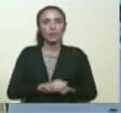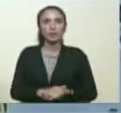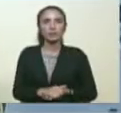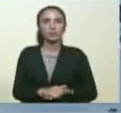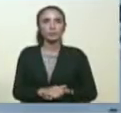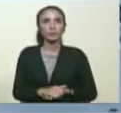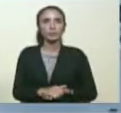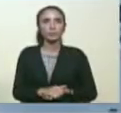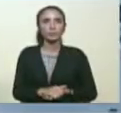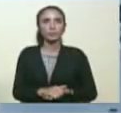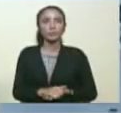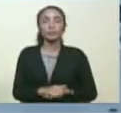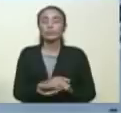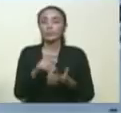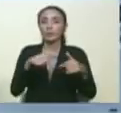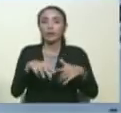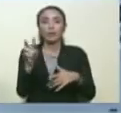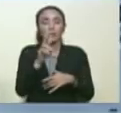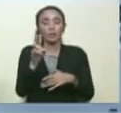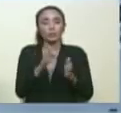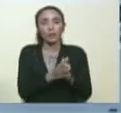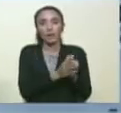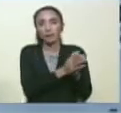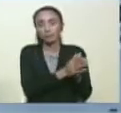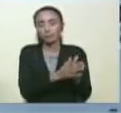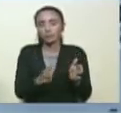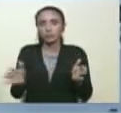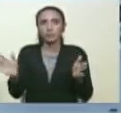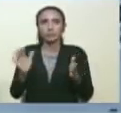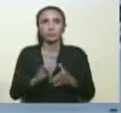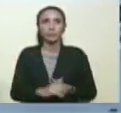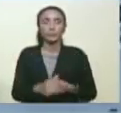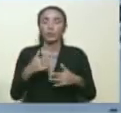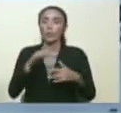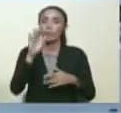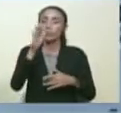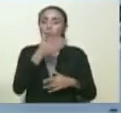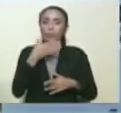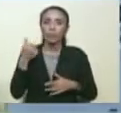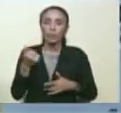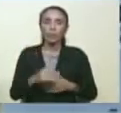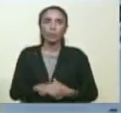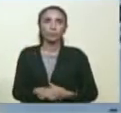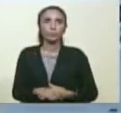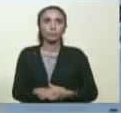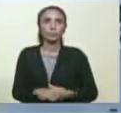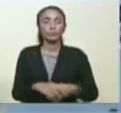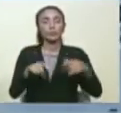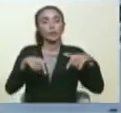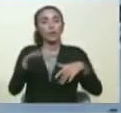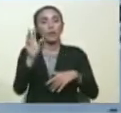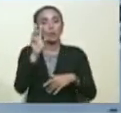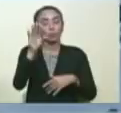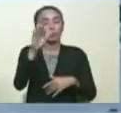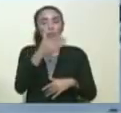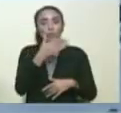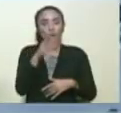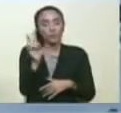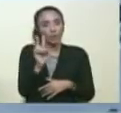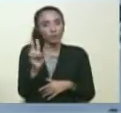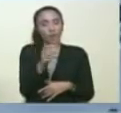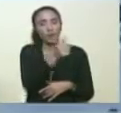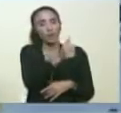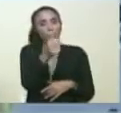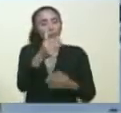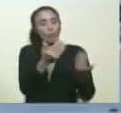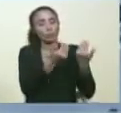explicarlo. Venezuela tiene un camino, Venezuela tiene futuro, y el futuro de Venezuela depende de cada uno de